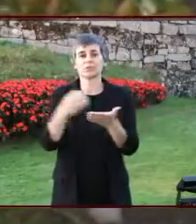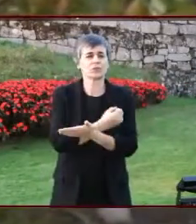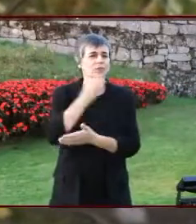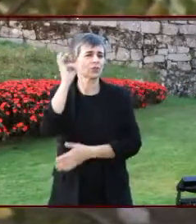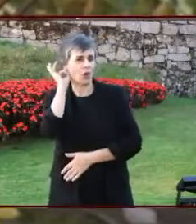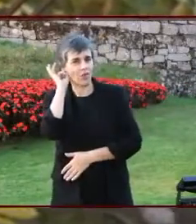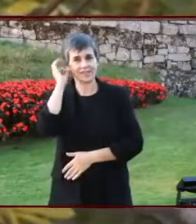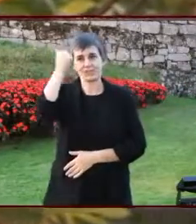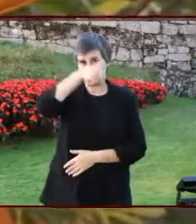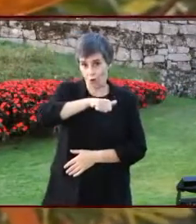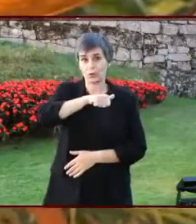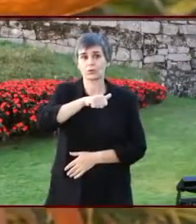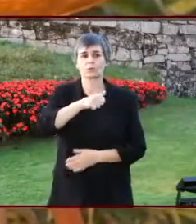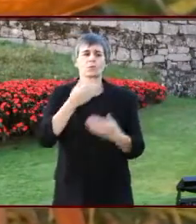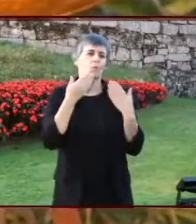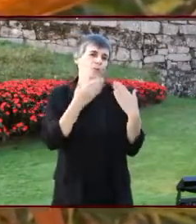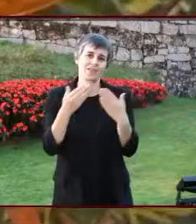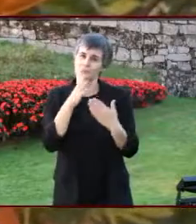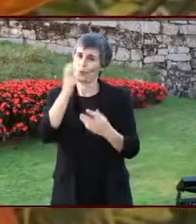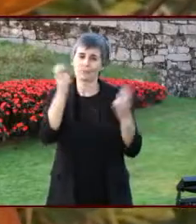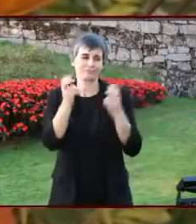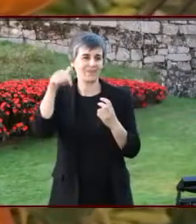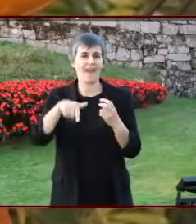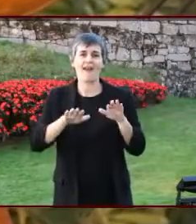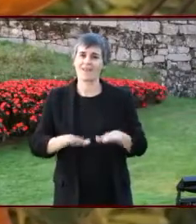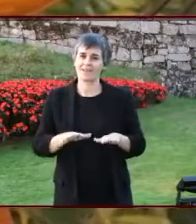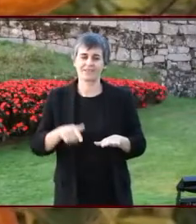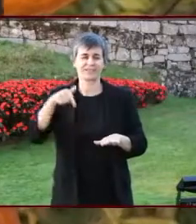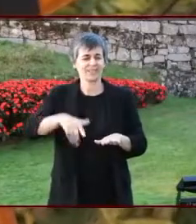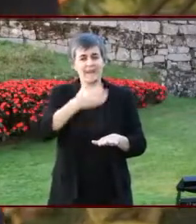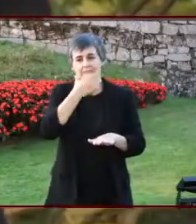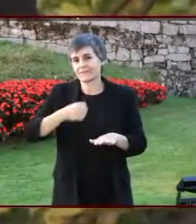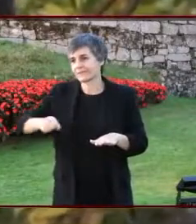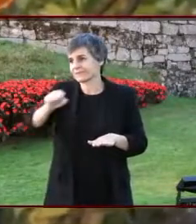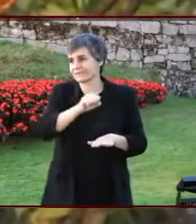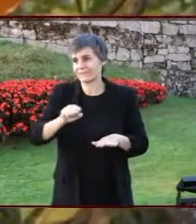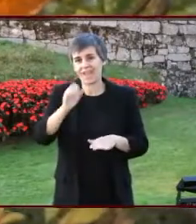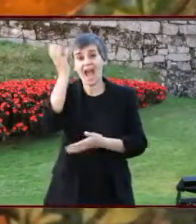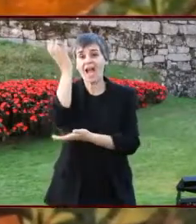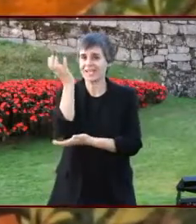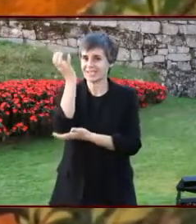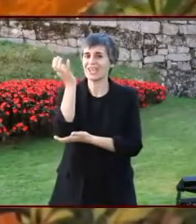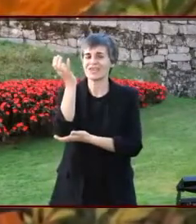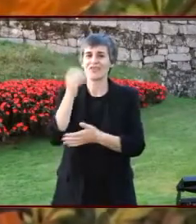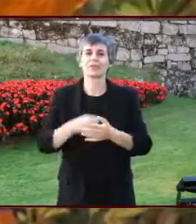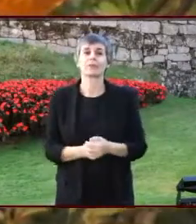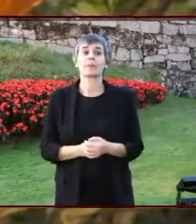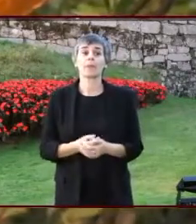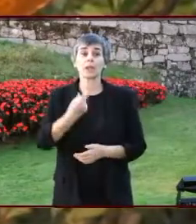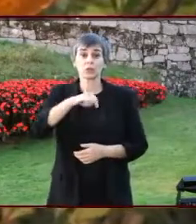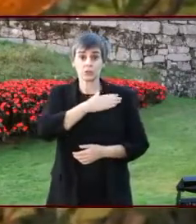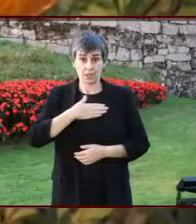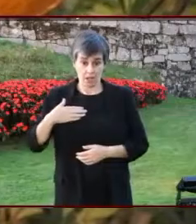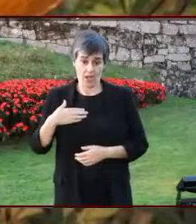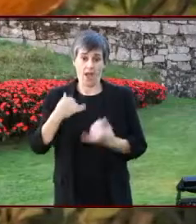de gracias por estar aquí neste fermoso castelo. Nos quixemos facer